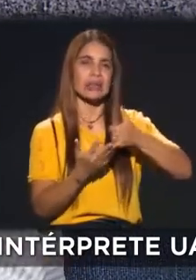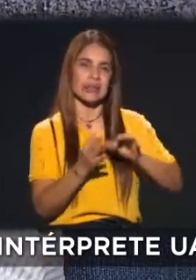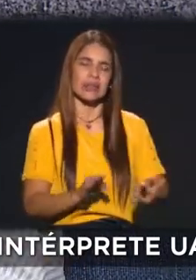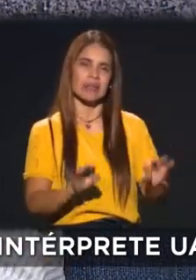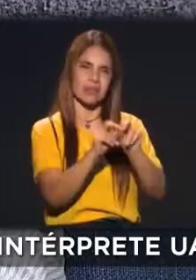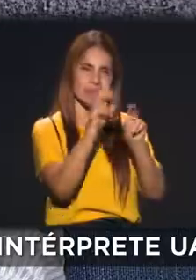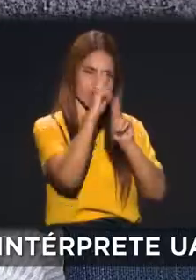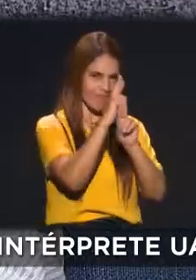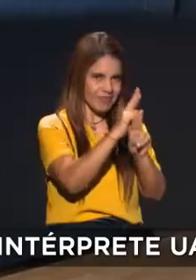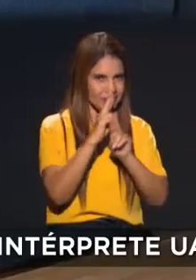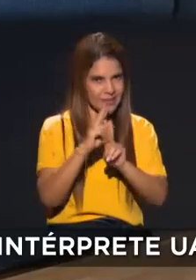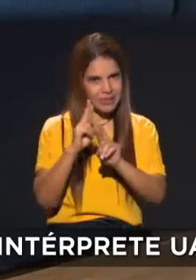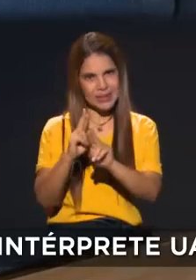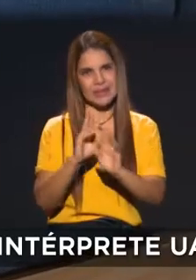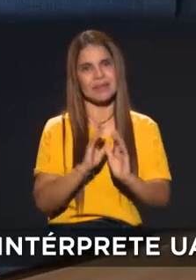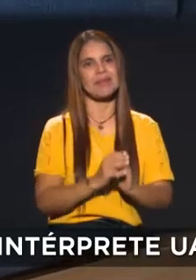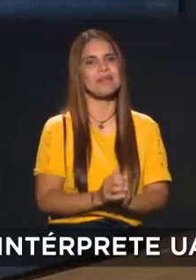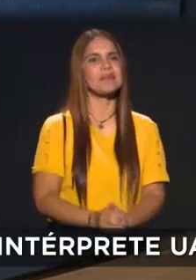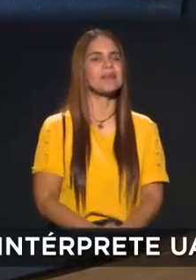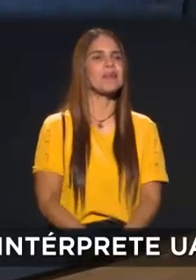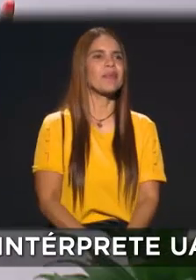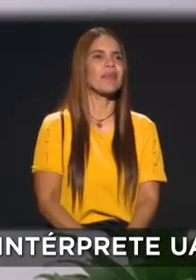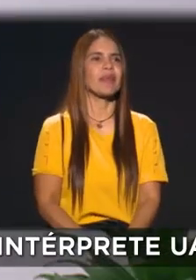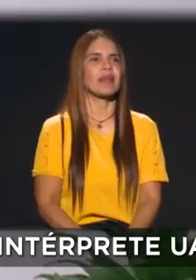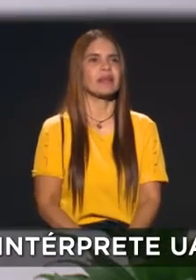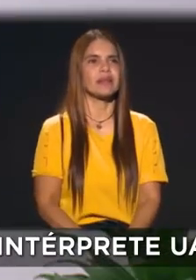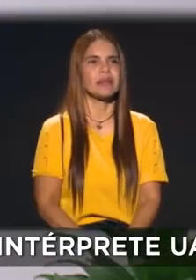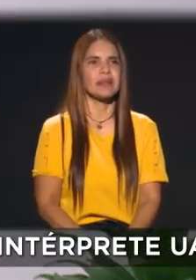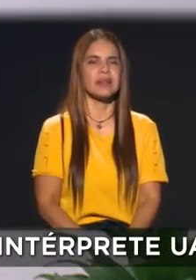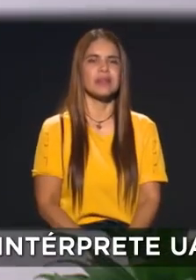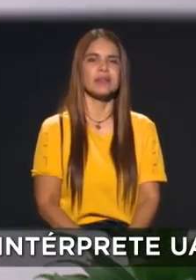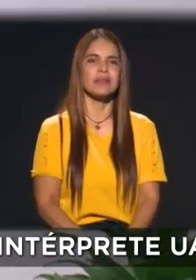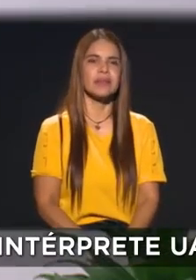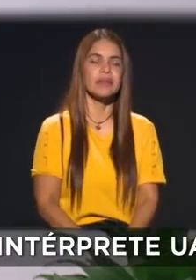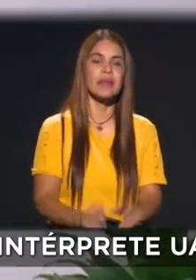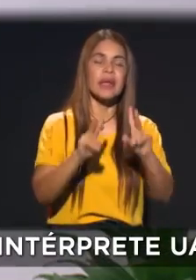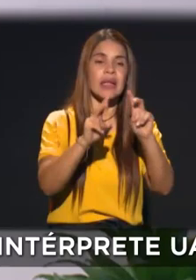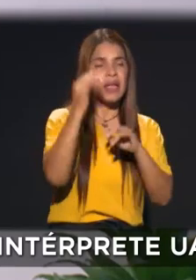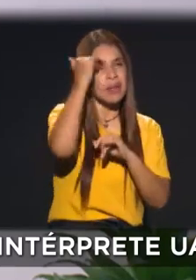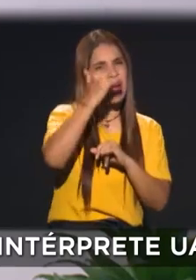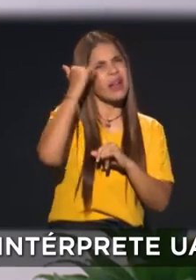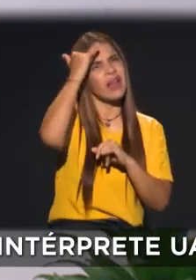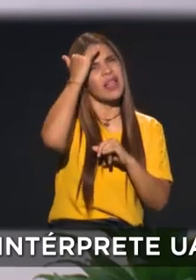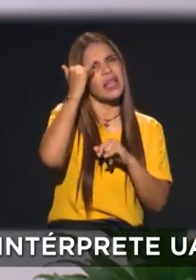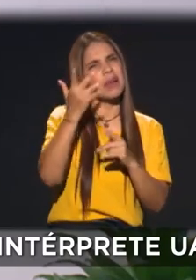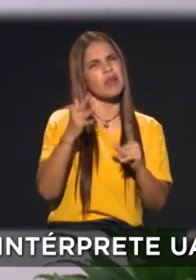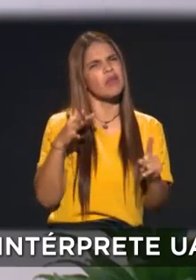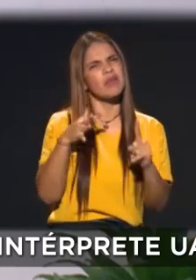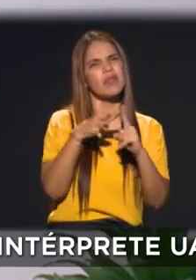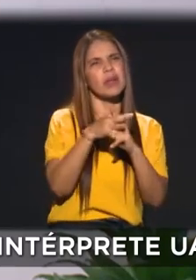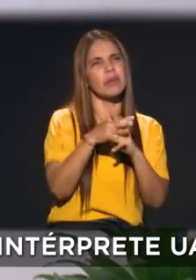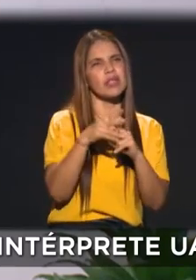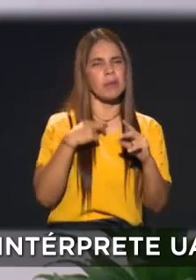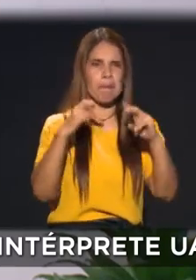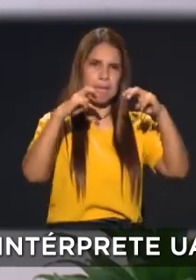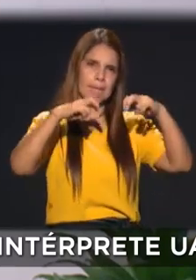muy presentes a la hora de debatir. ¿En qué influye los estudios a la hora de debatir y como esas recomendaciones cuando uno se